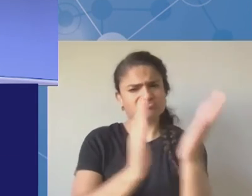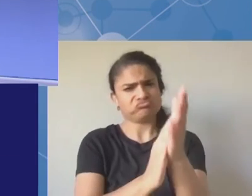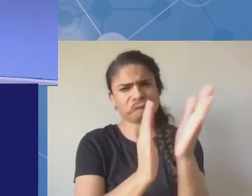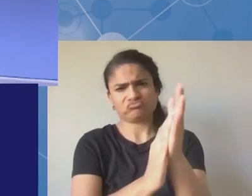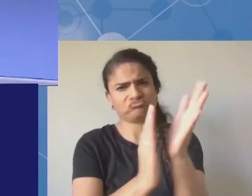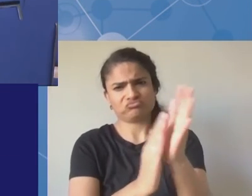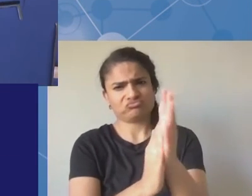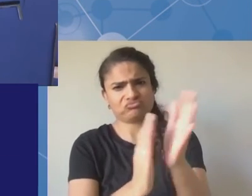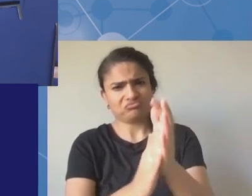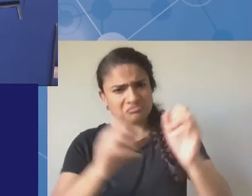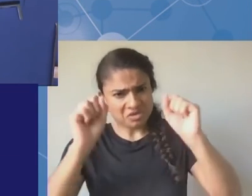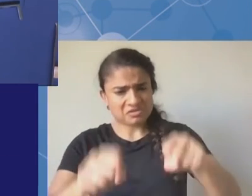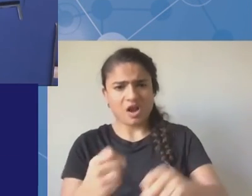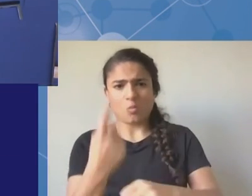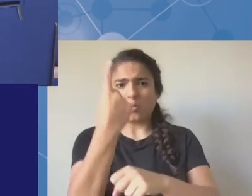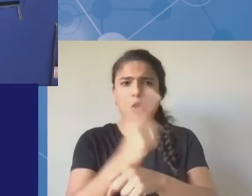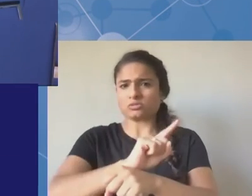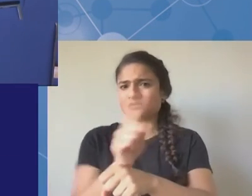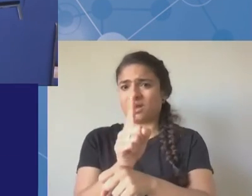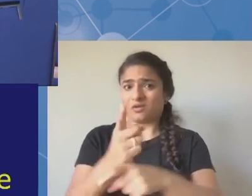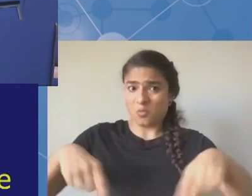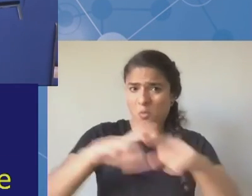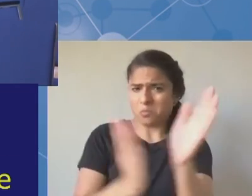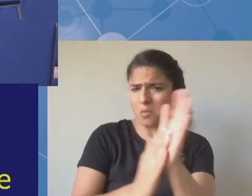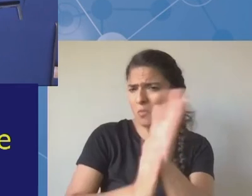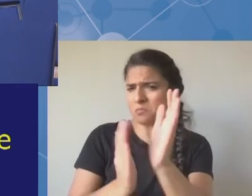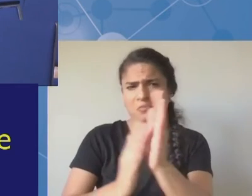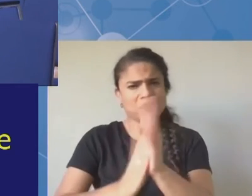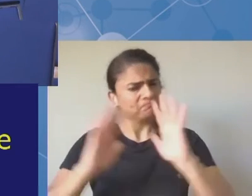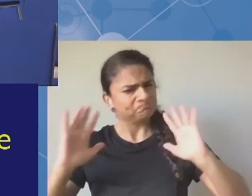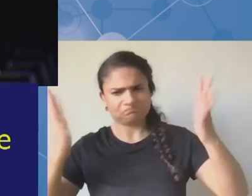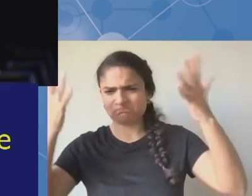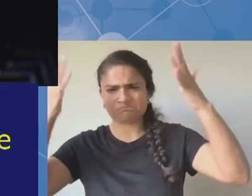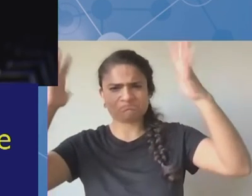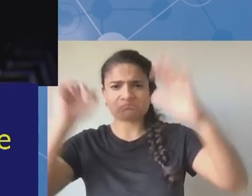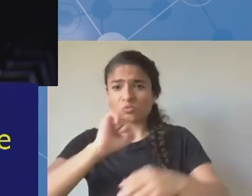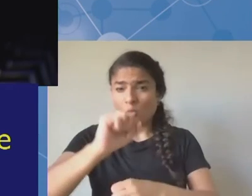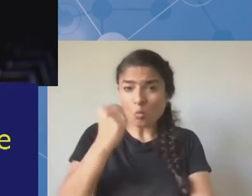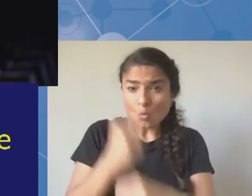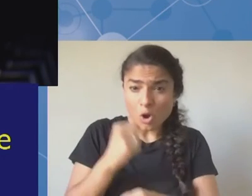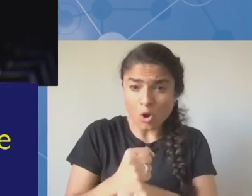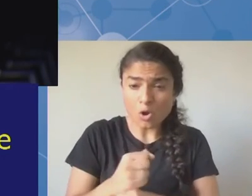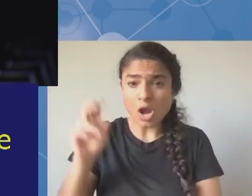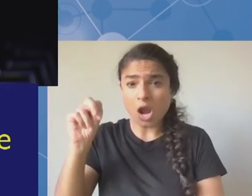Así que pido un gran aplauso para los miembros de este grupo tan importante de